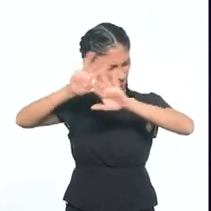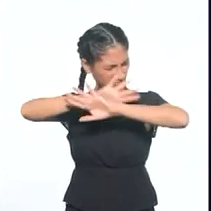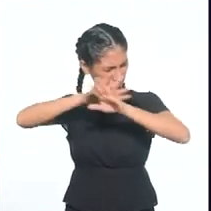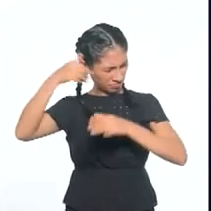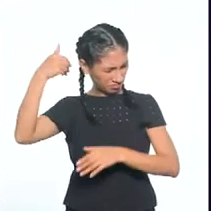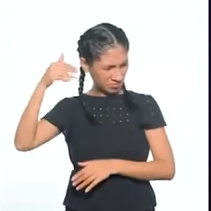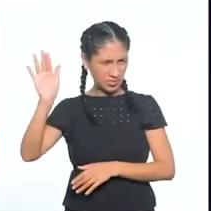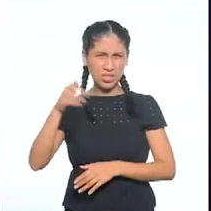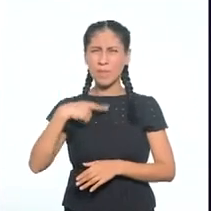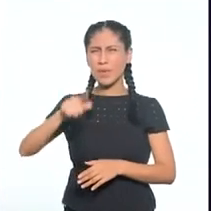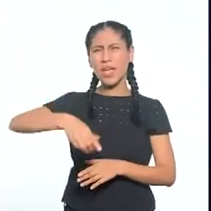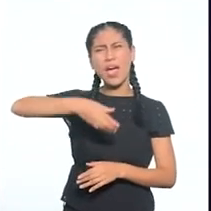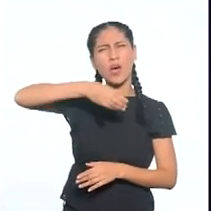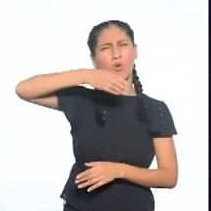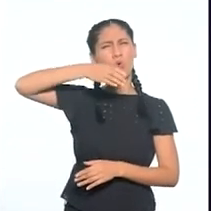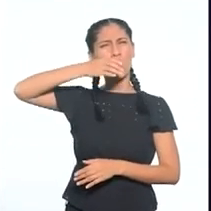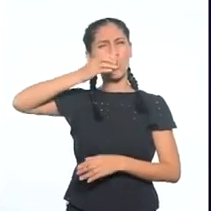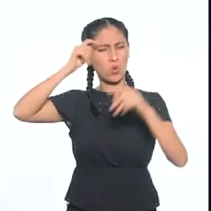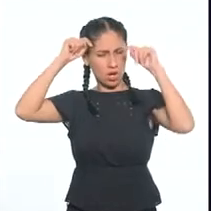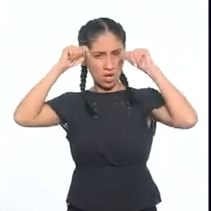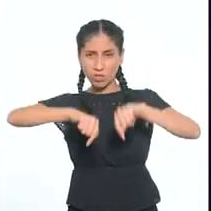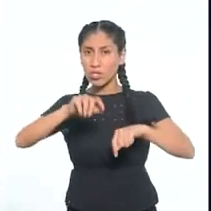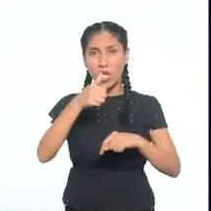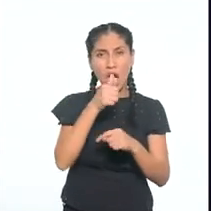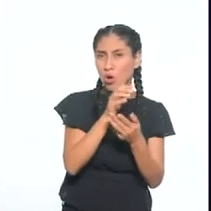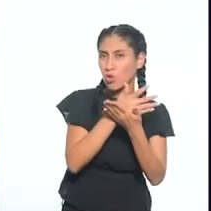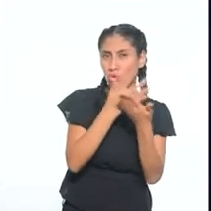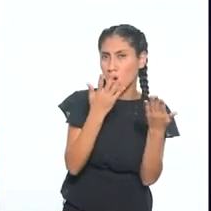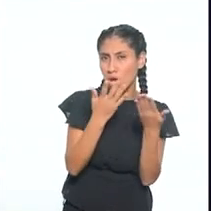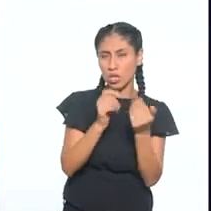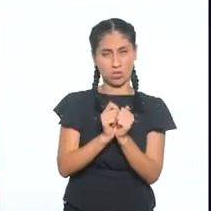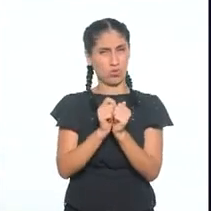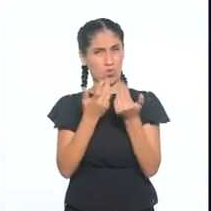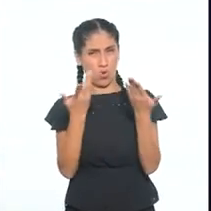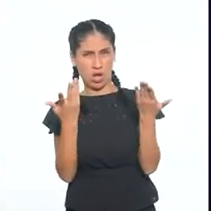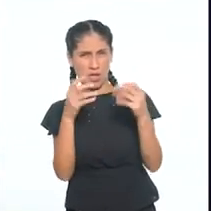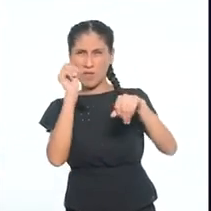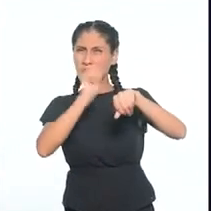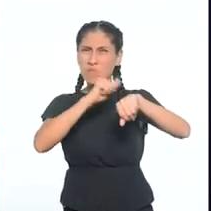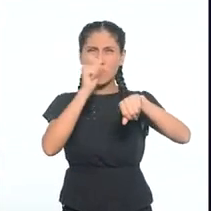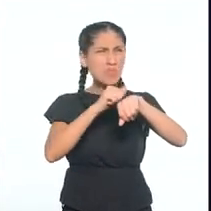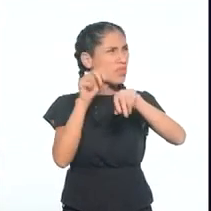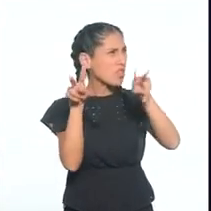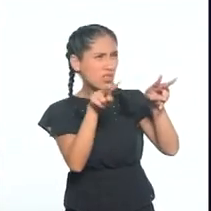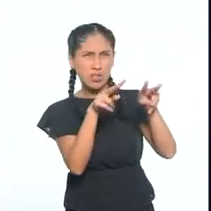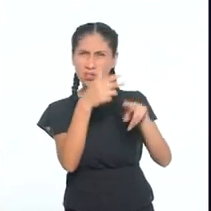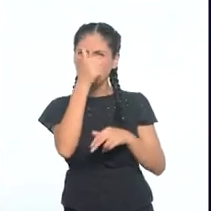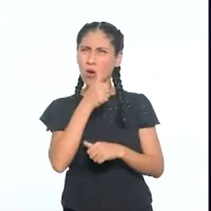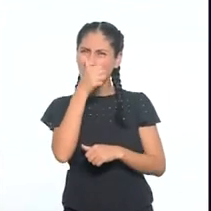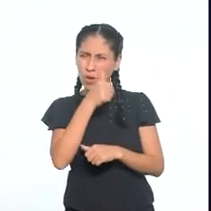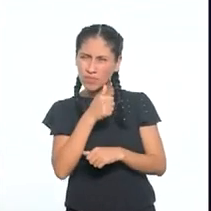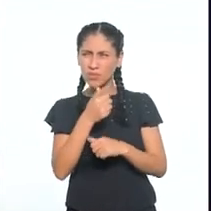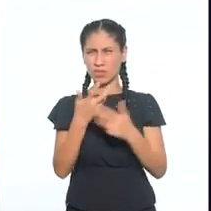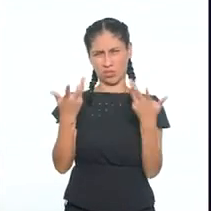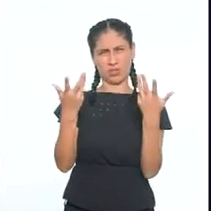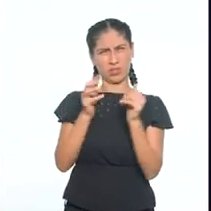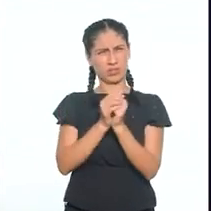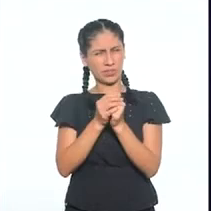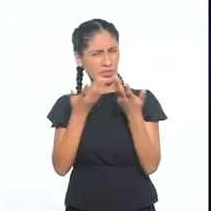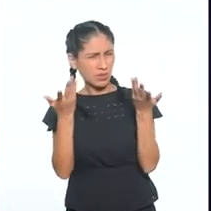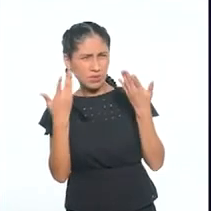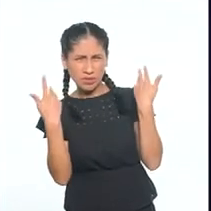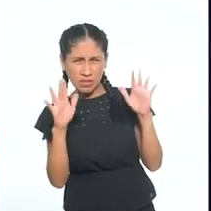saber de usted dame agua aquí no hay agua no hay más que piedras aguántate y